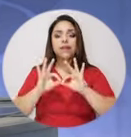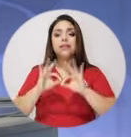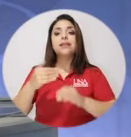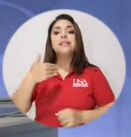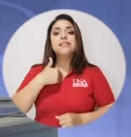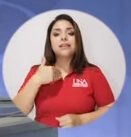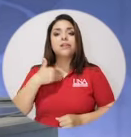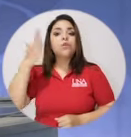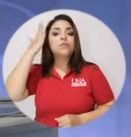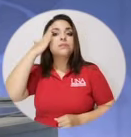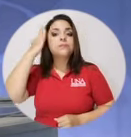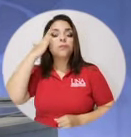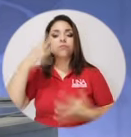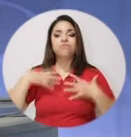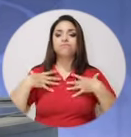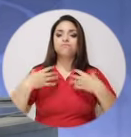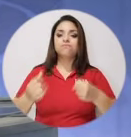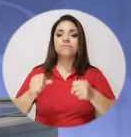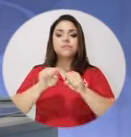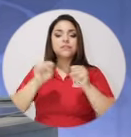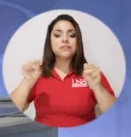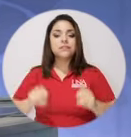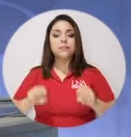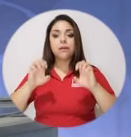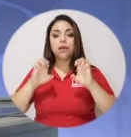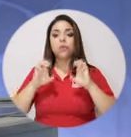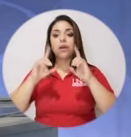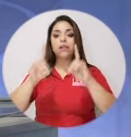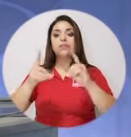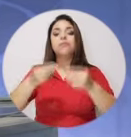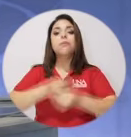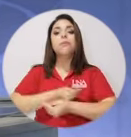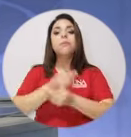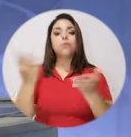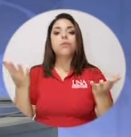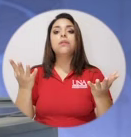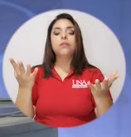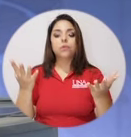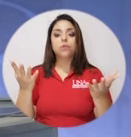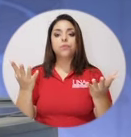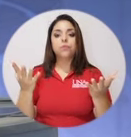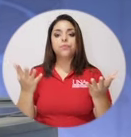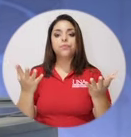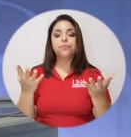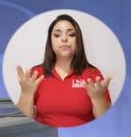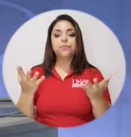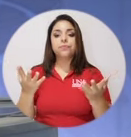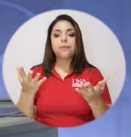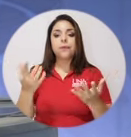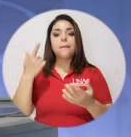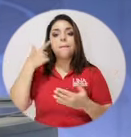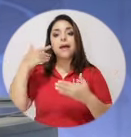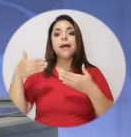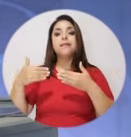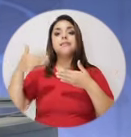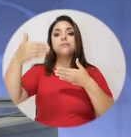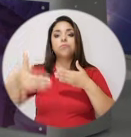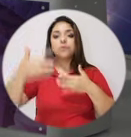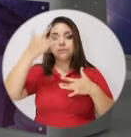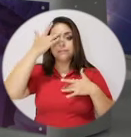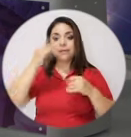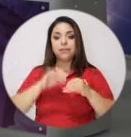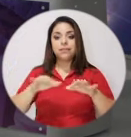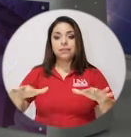ese conocimiento para fortalecer el sistema educativo público de cara a la era